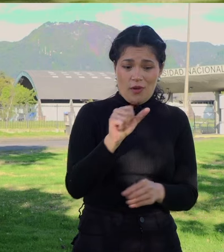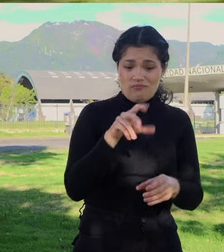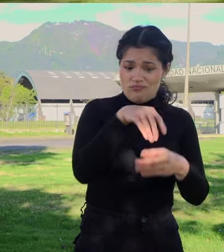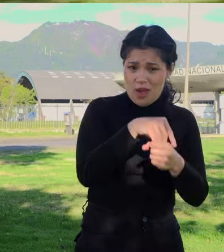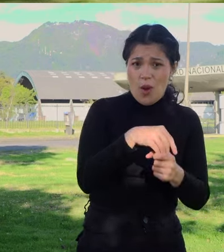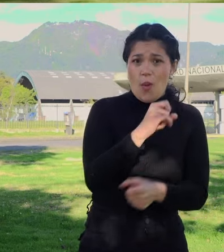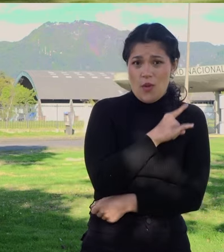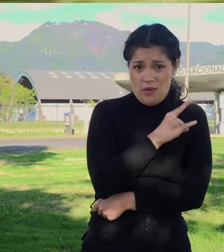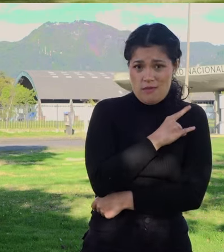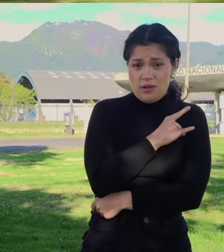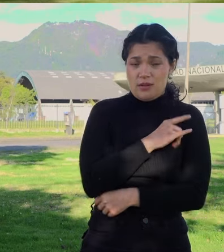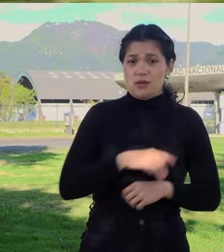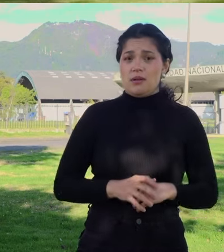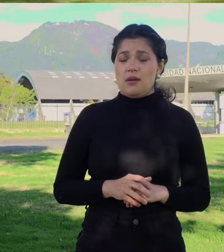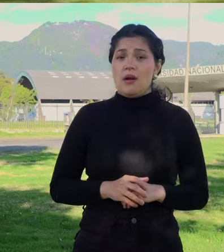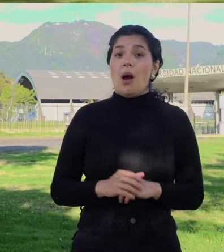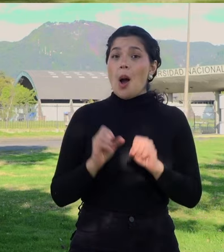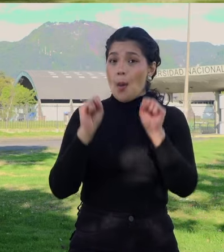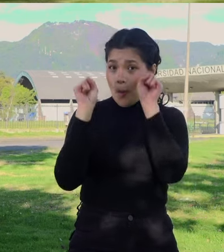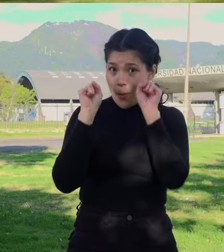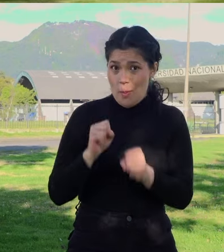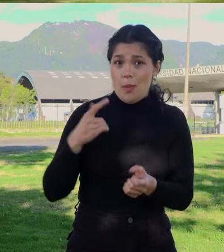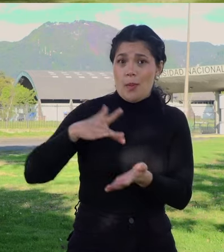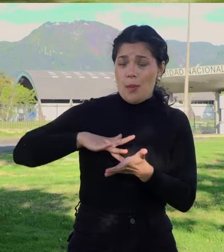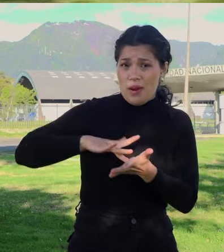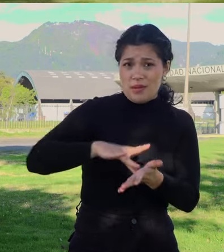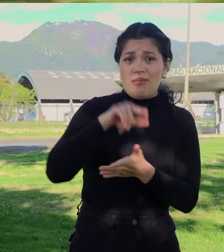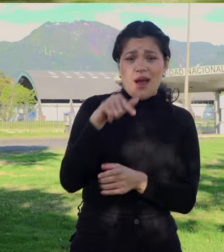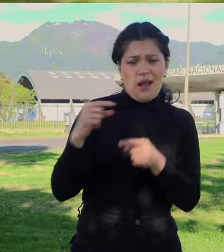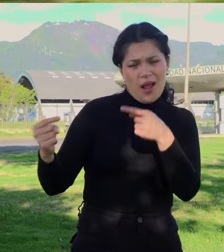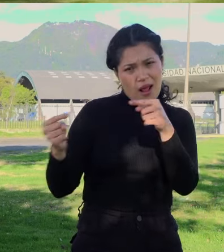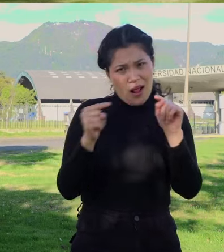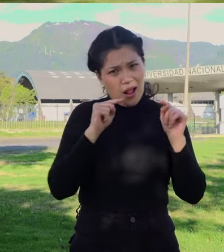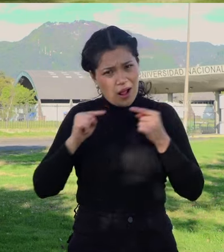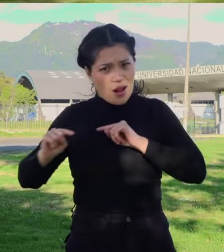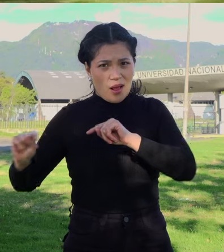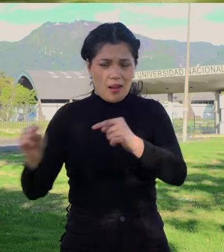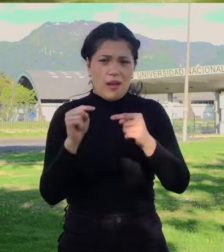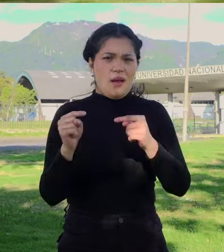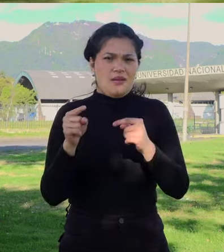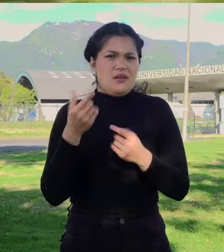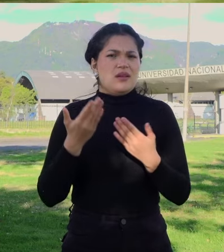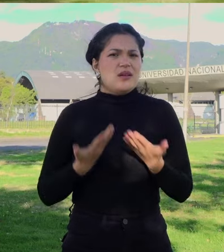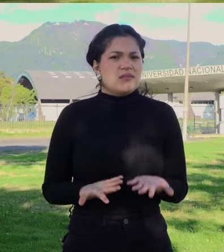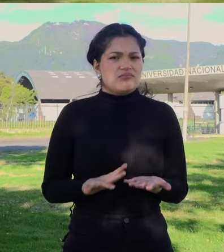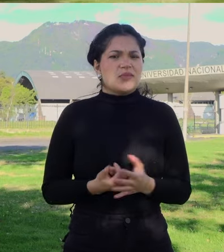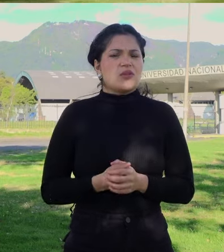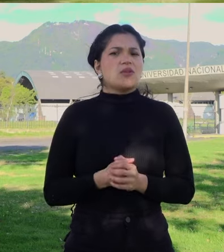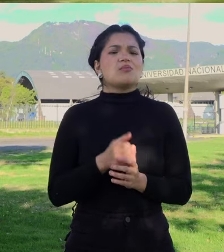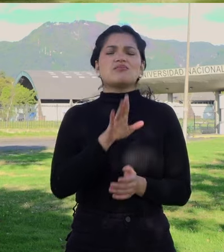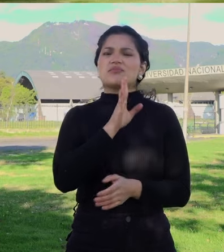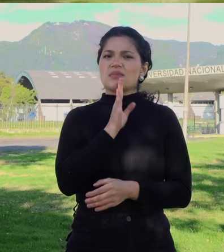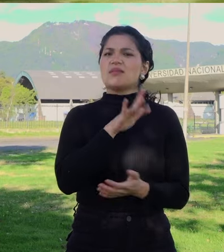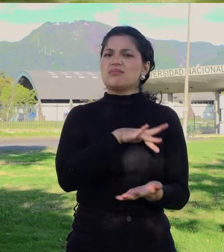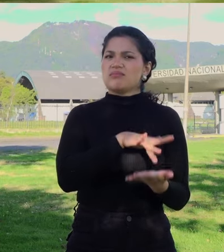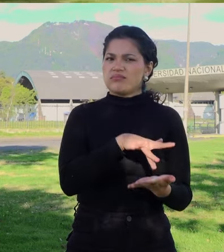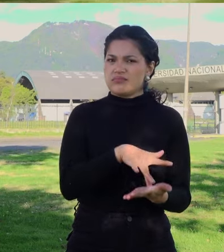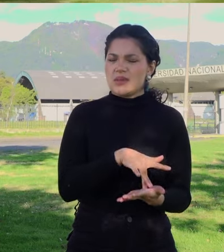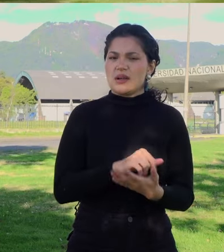de la universidad puedan participar en este debate, en el cual van a estar